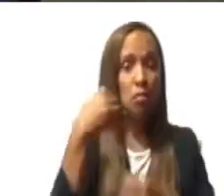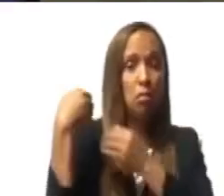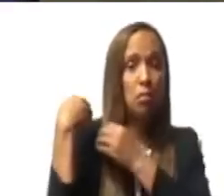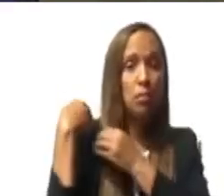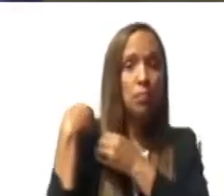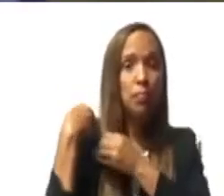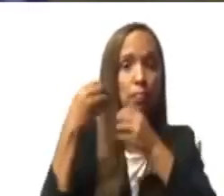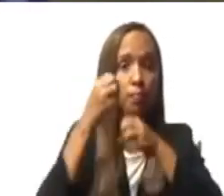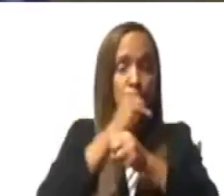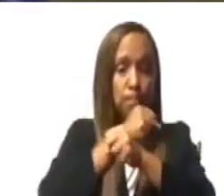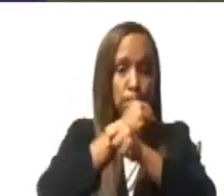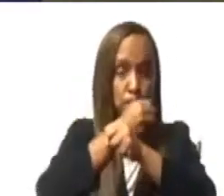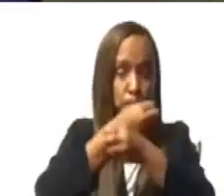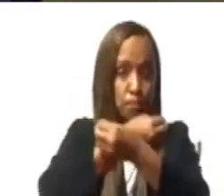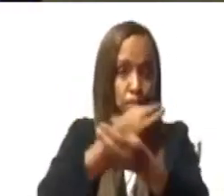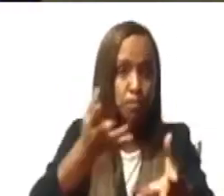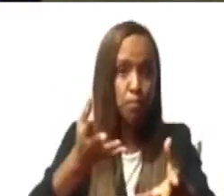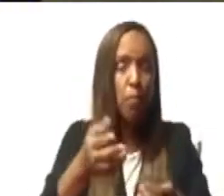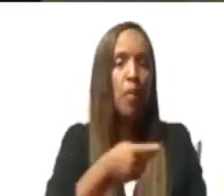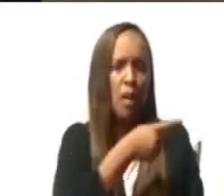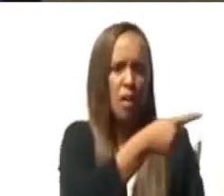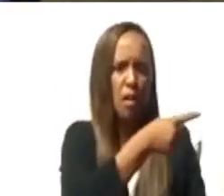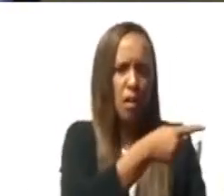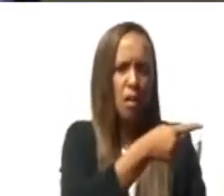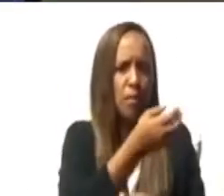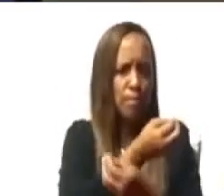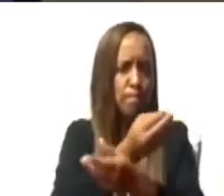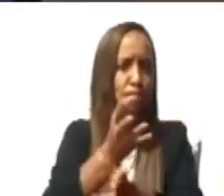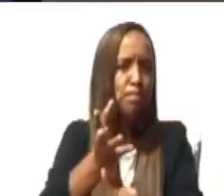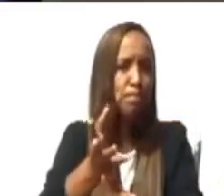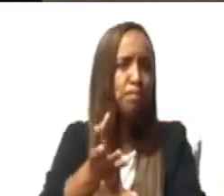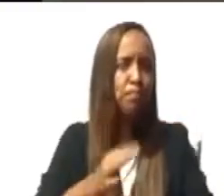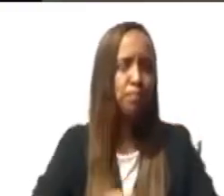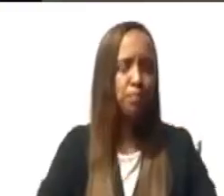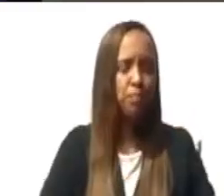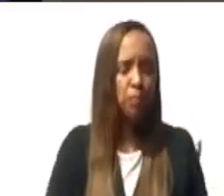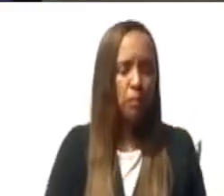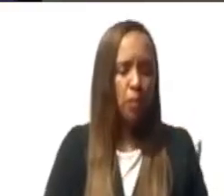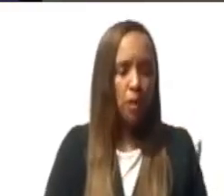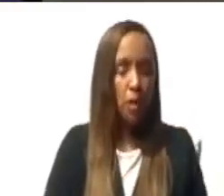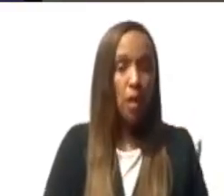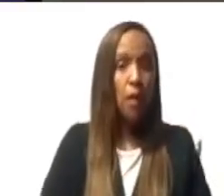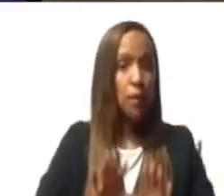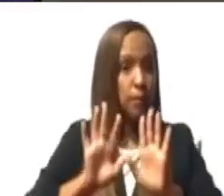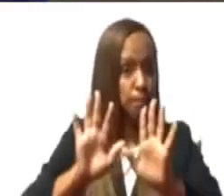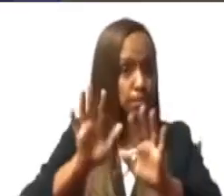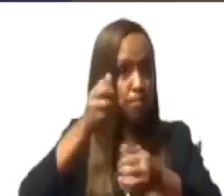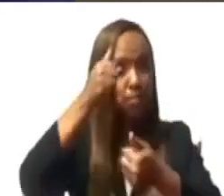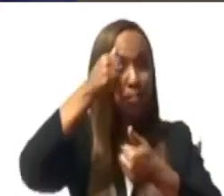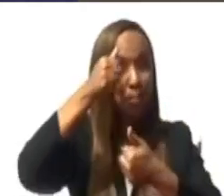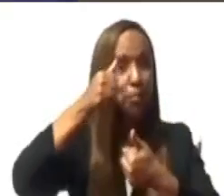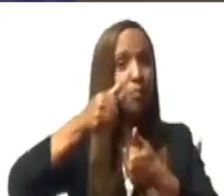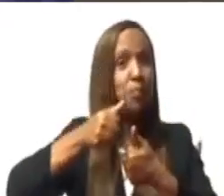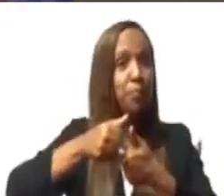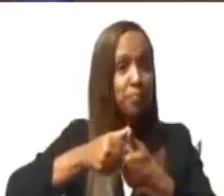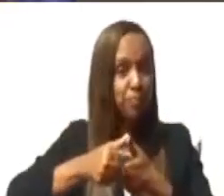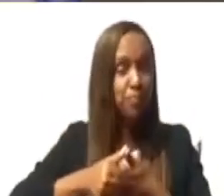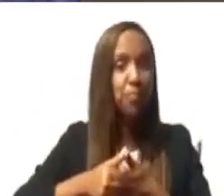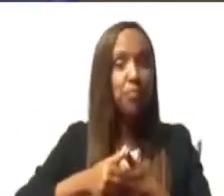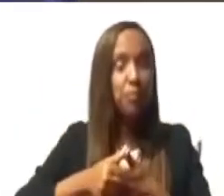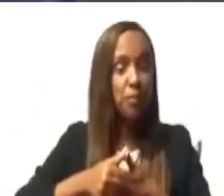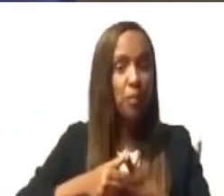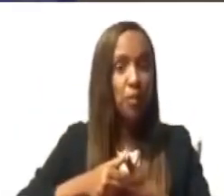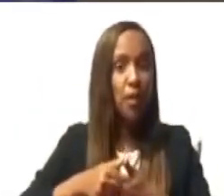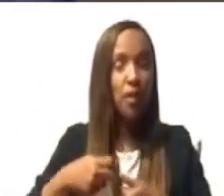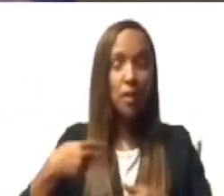ustedes saben que nosotros tenemos nuestro lema, que estudiamos la clase antes de tomar los